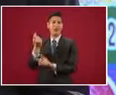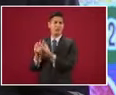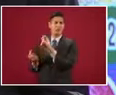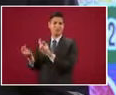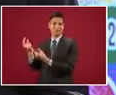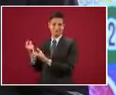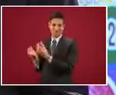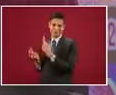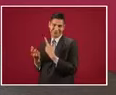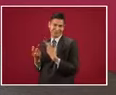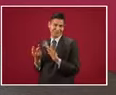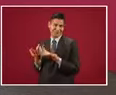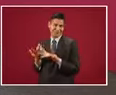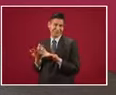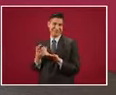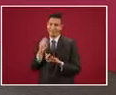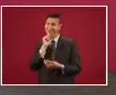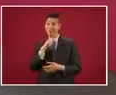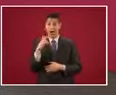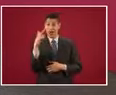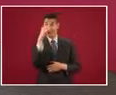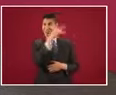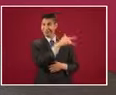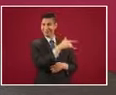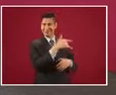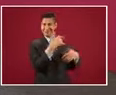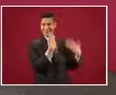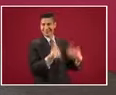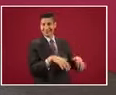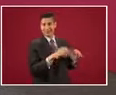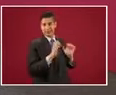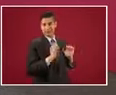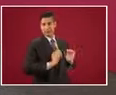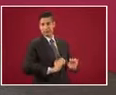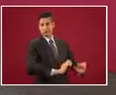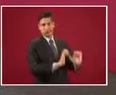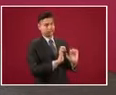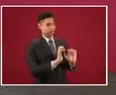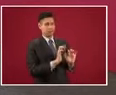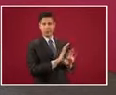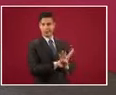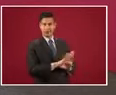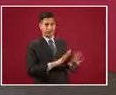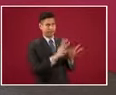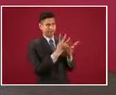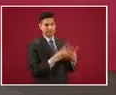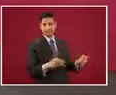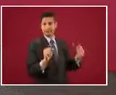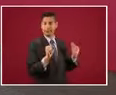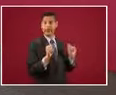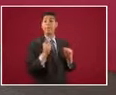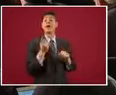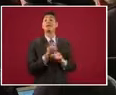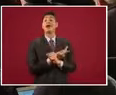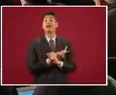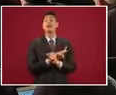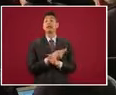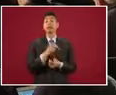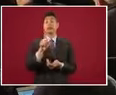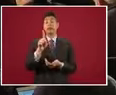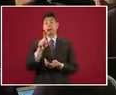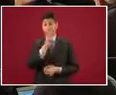este lujoso avión. Desde luego, esto va a significar ya cancelar la